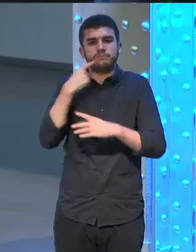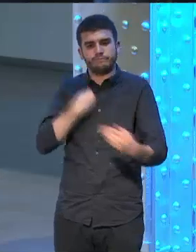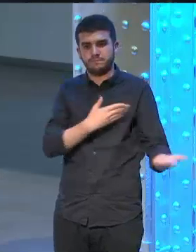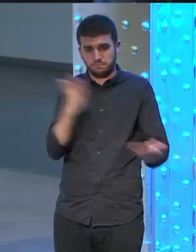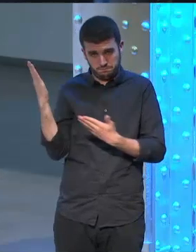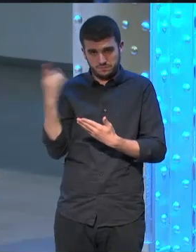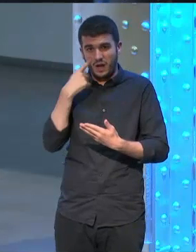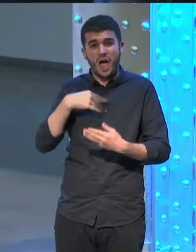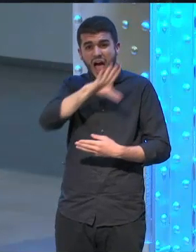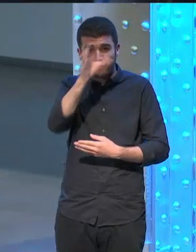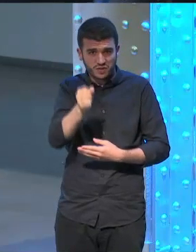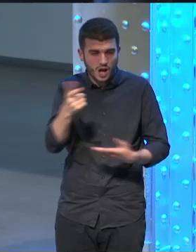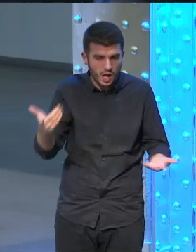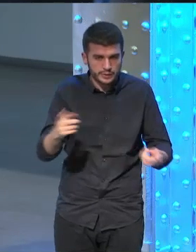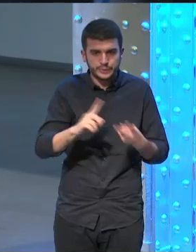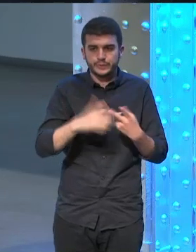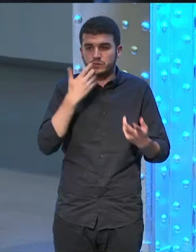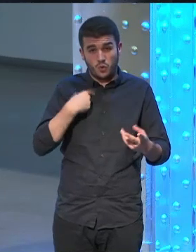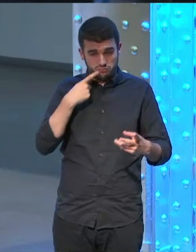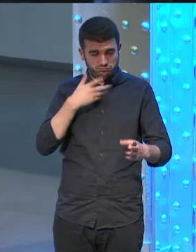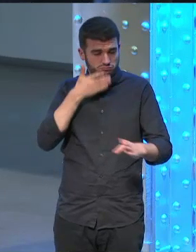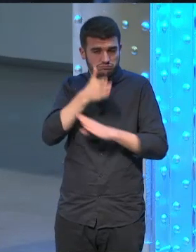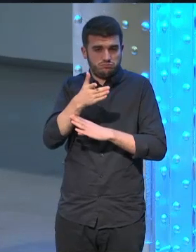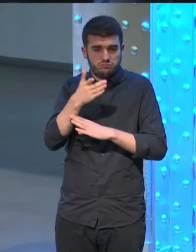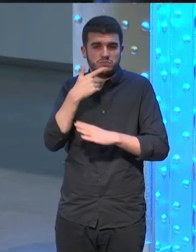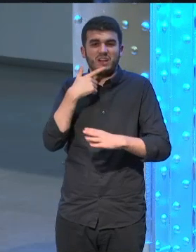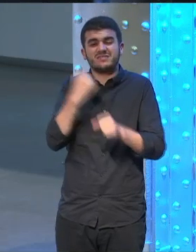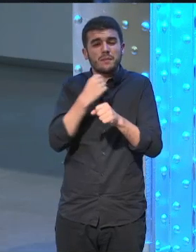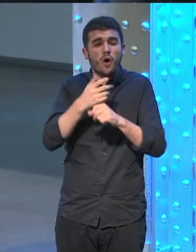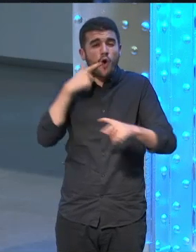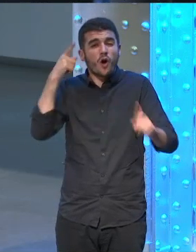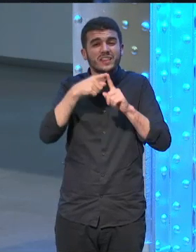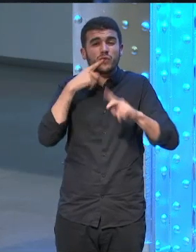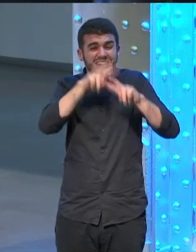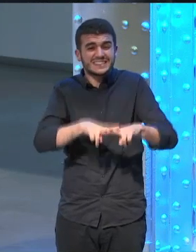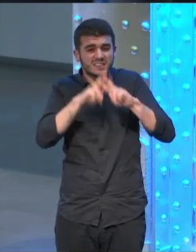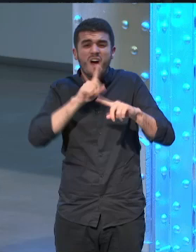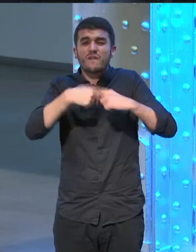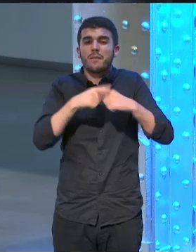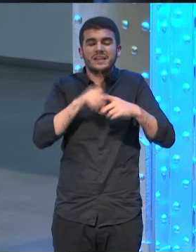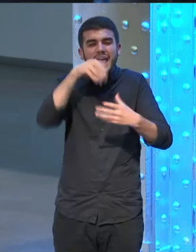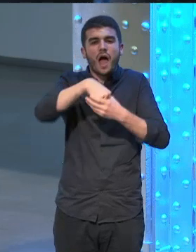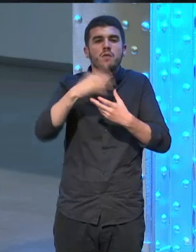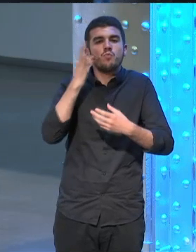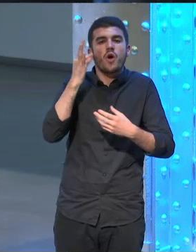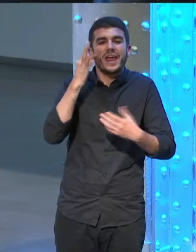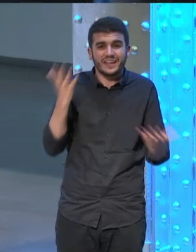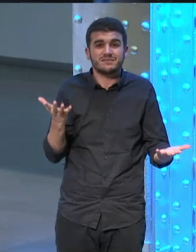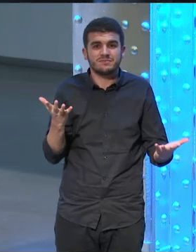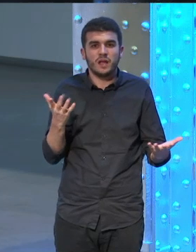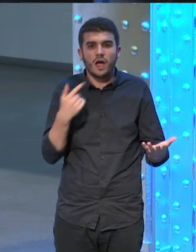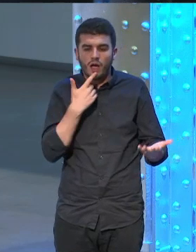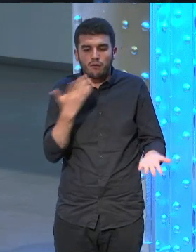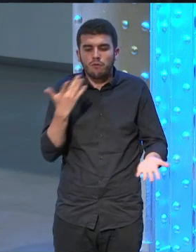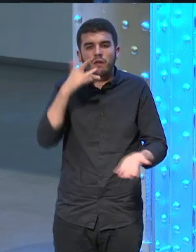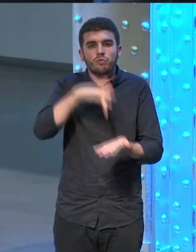mismo estoy yendo a África a realizar un trabajo para estudiar la parte femenina de las mujeres y